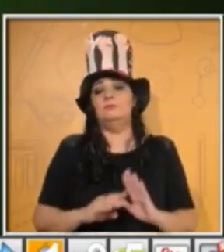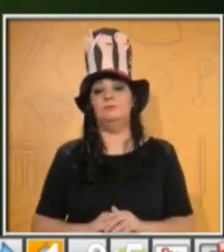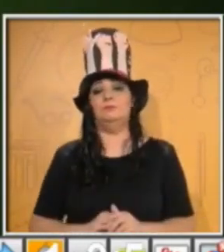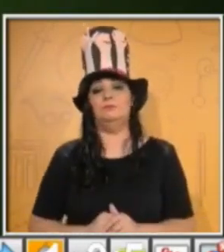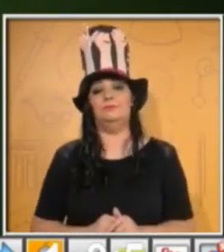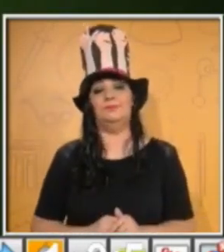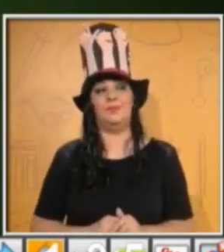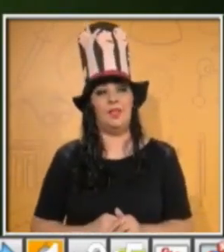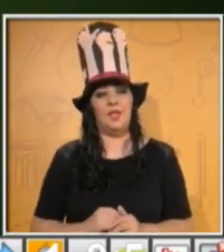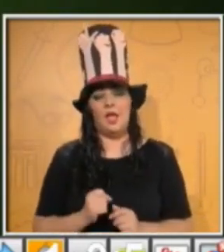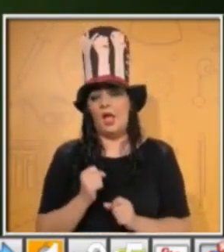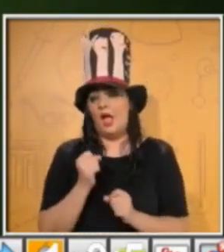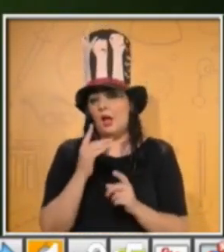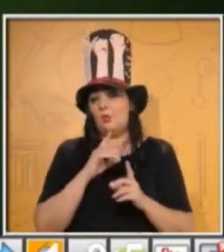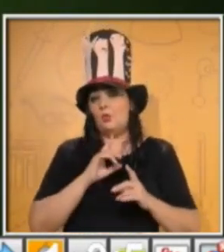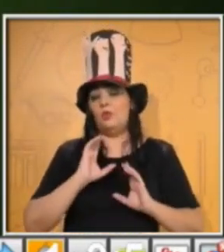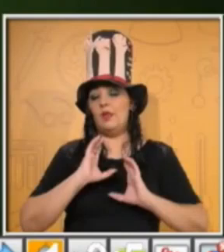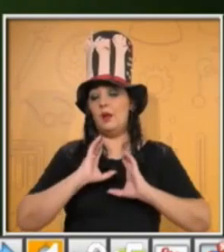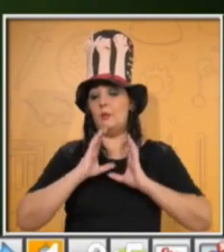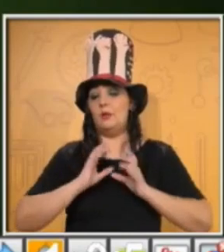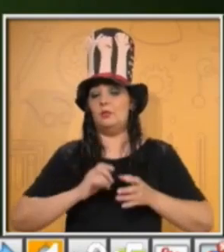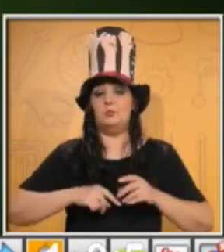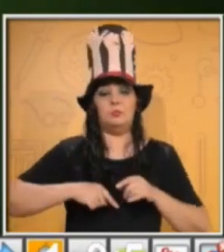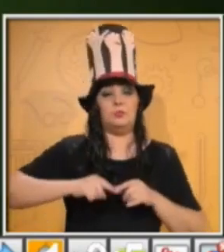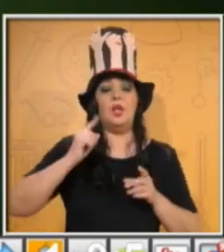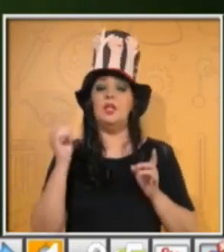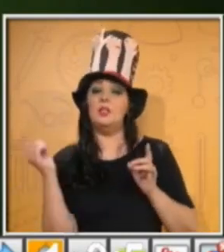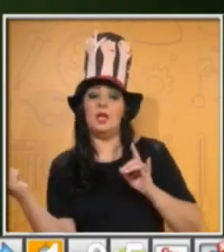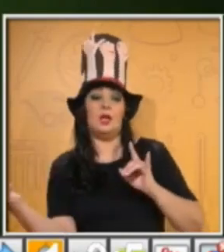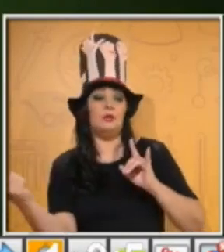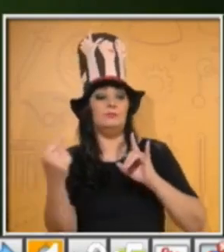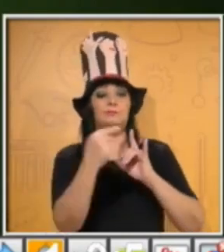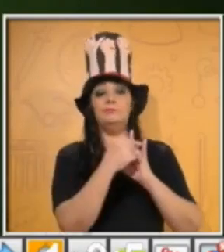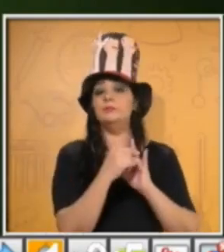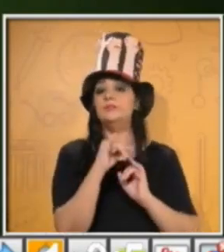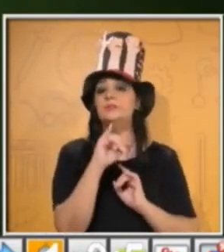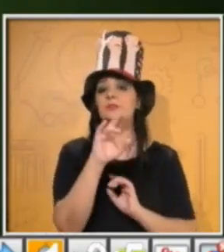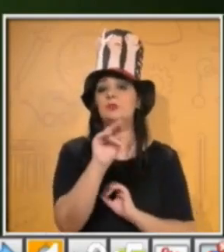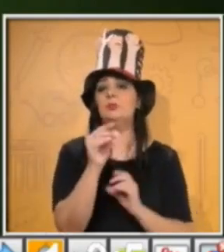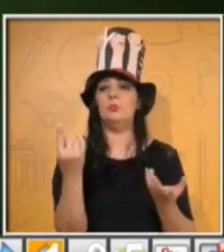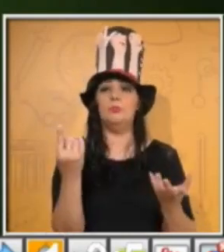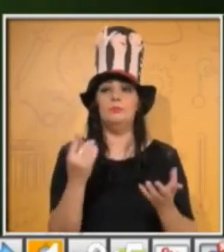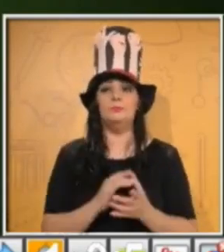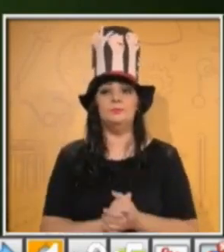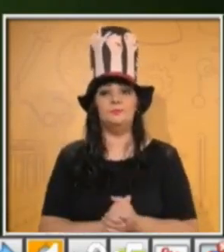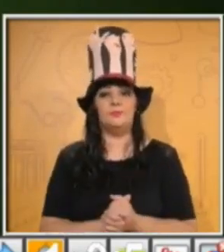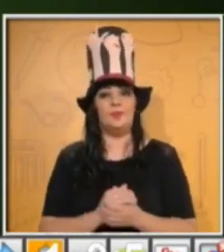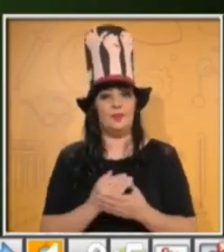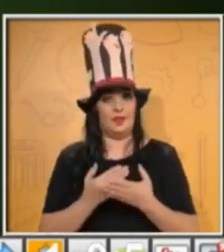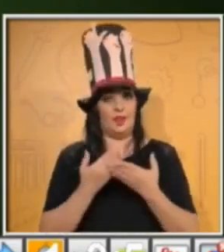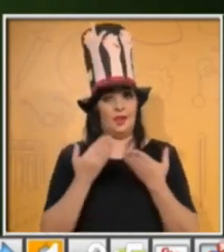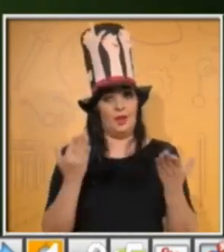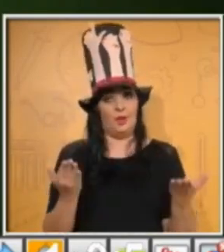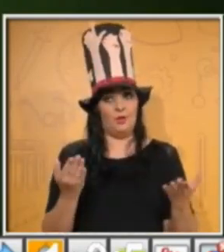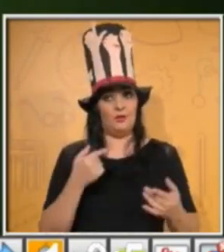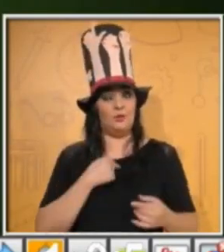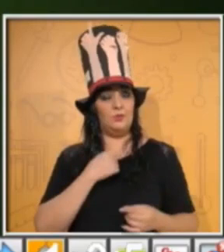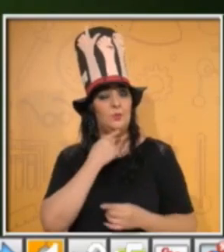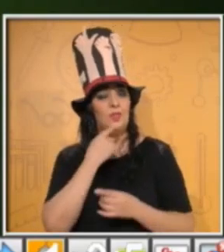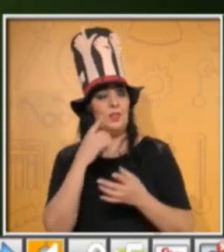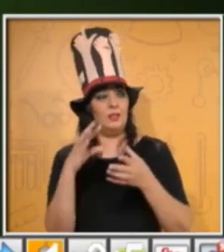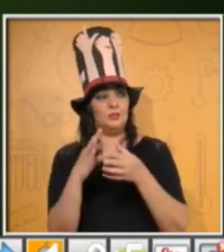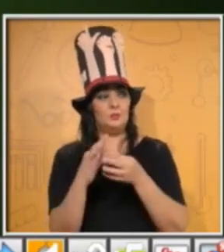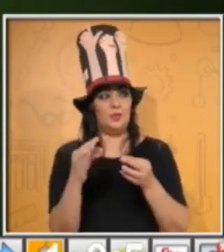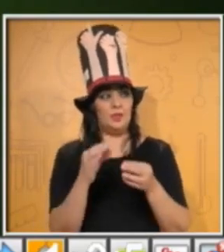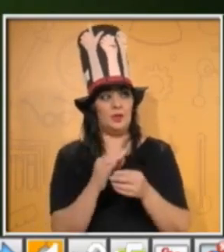¿En algún pase del balón si dieron a la portería? Ok, es momento de que yo te comente que te voy